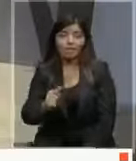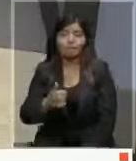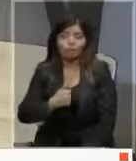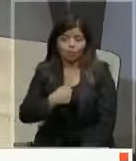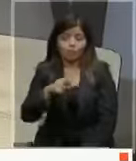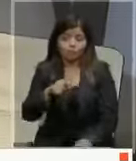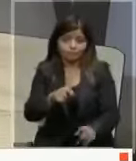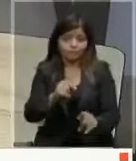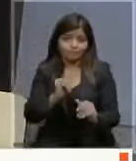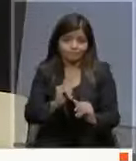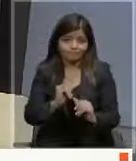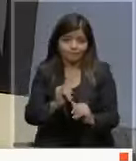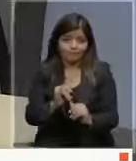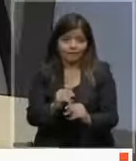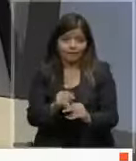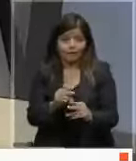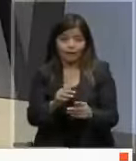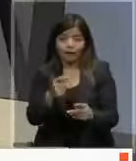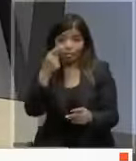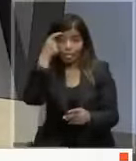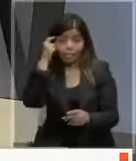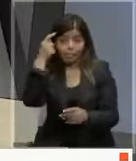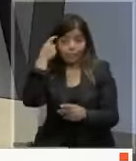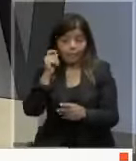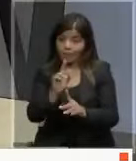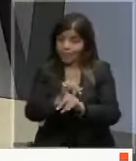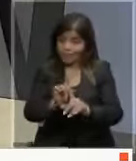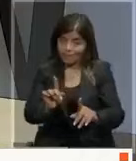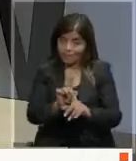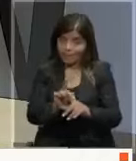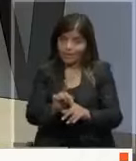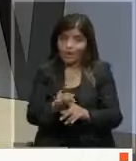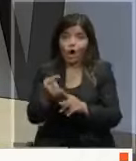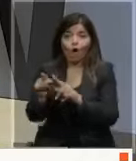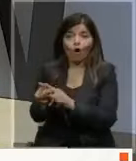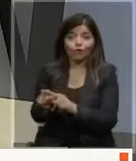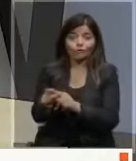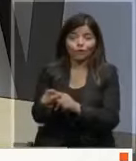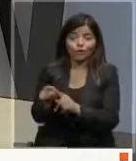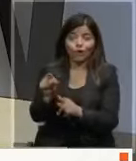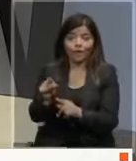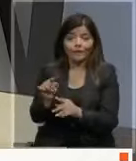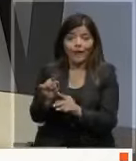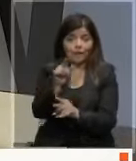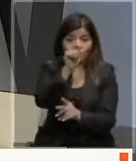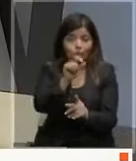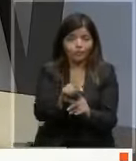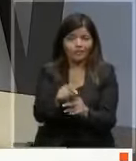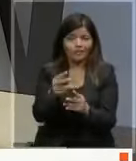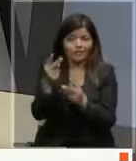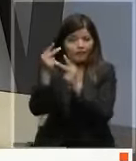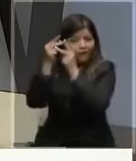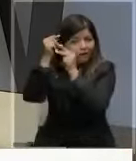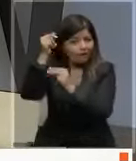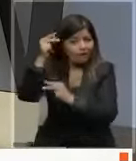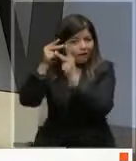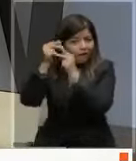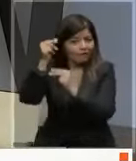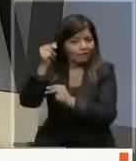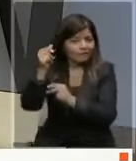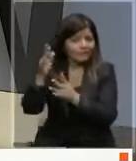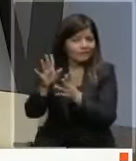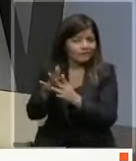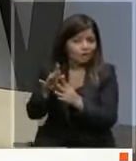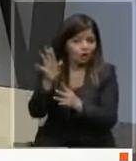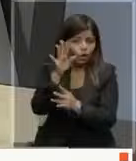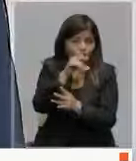función y no dejó con daño el cabello Mientras que el Flower Secret según la especialista quedó pajoso sobre el pelo y comparte sin